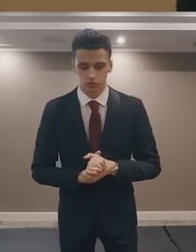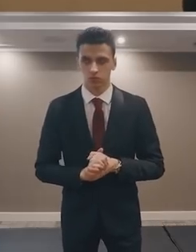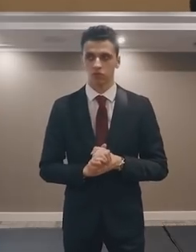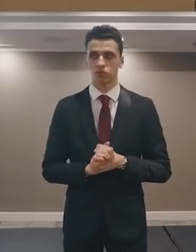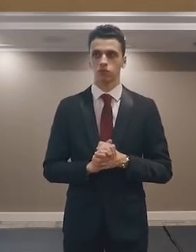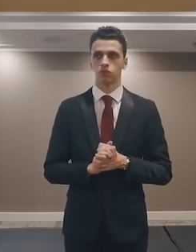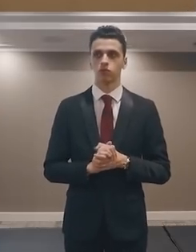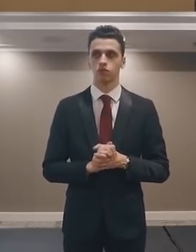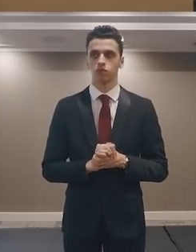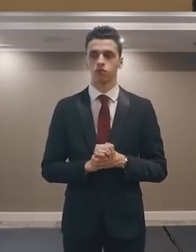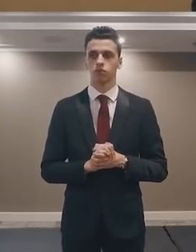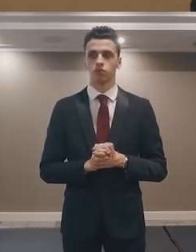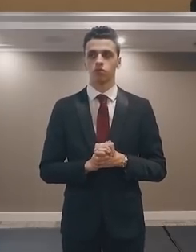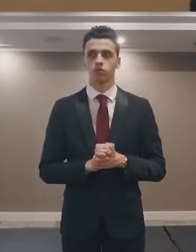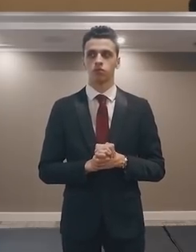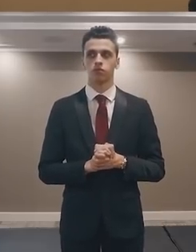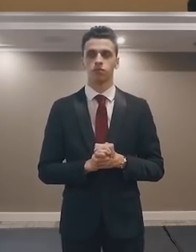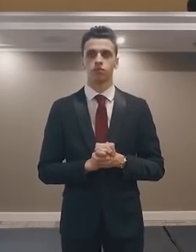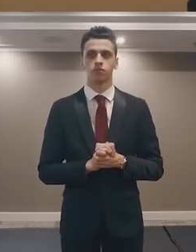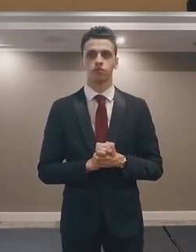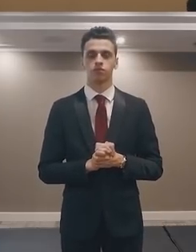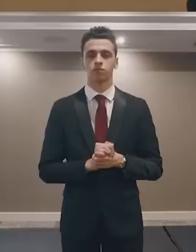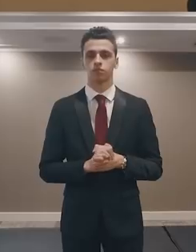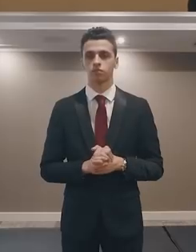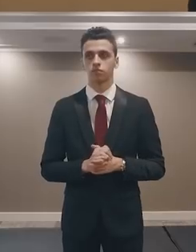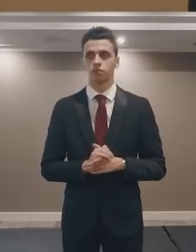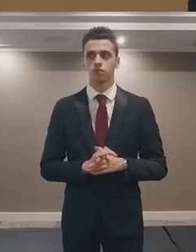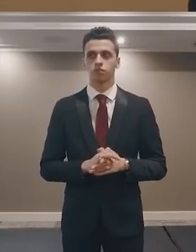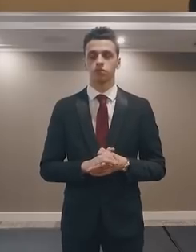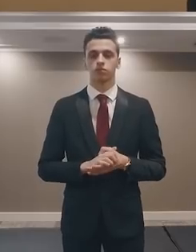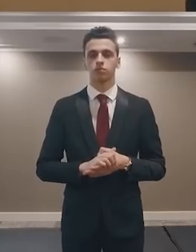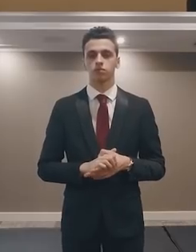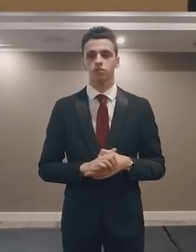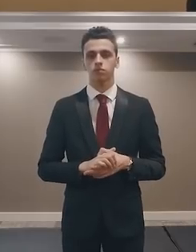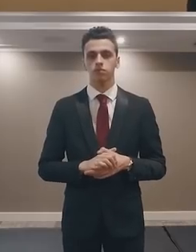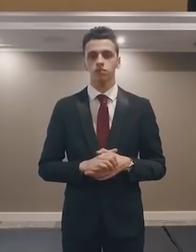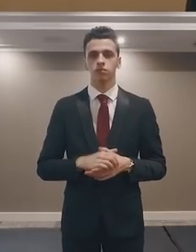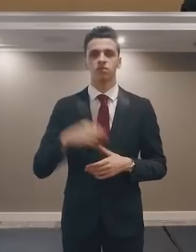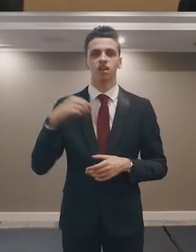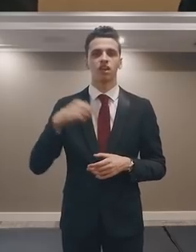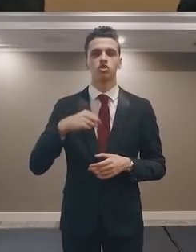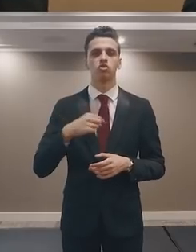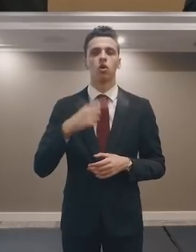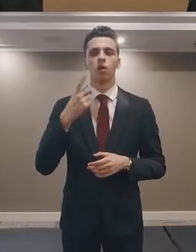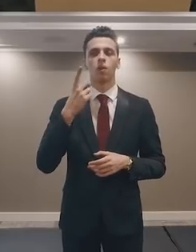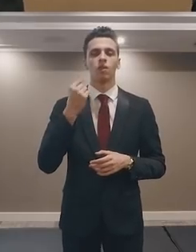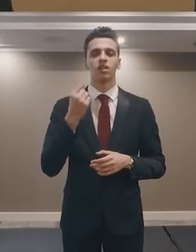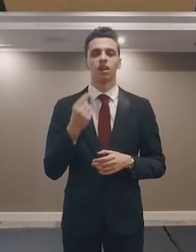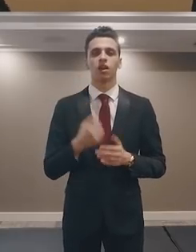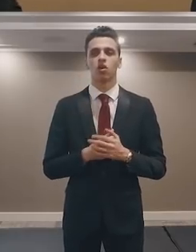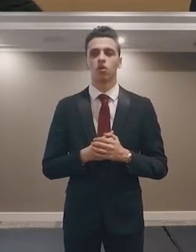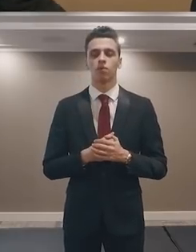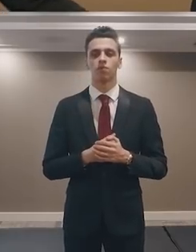200 es un buen trato verdad pues esto es lo que pasa pero no es un botón mágico que te duplique el dinero lo único que hacemos es beneficiarnos de una